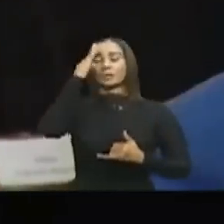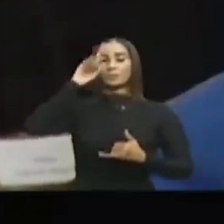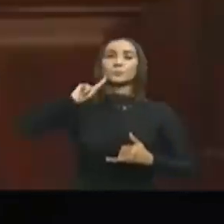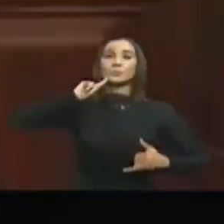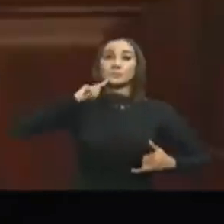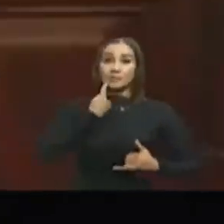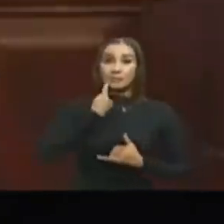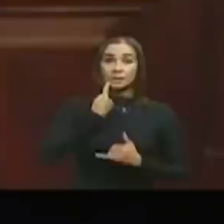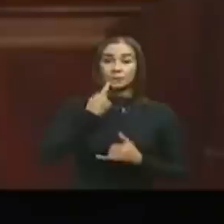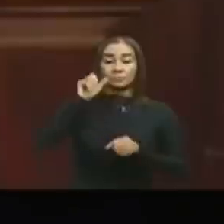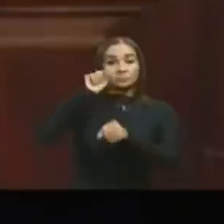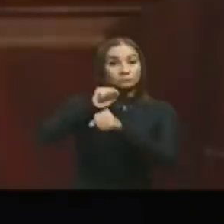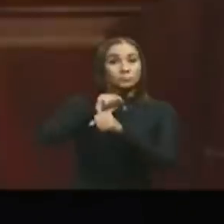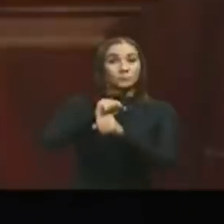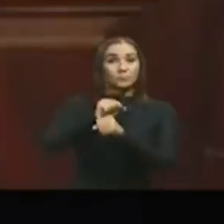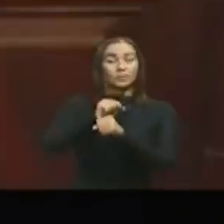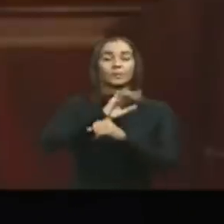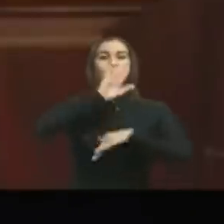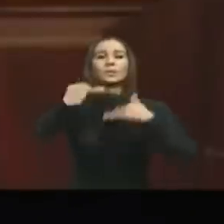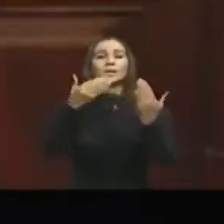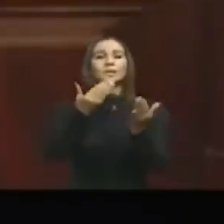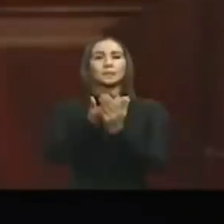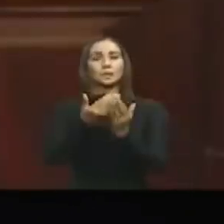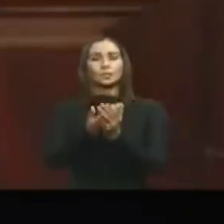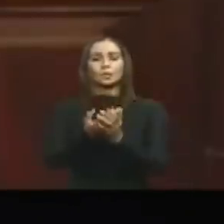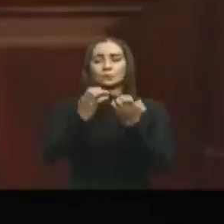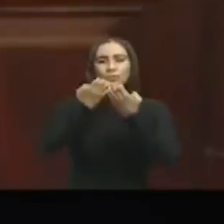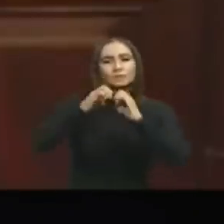y trabajadora y que todo nos lo hemos ganado